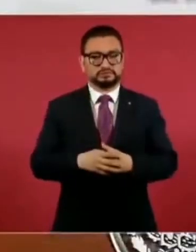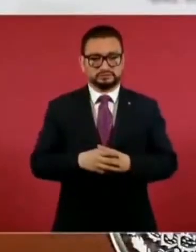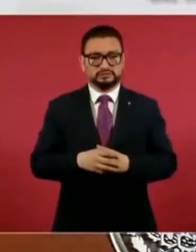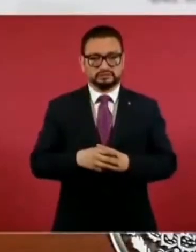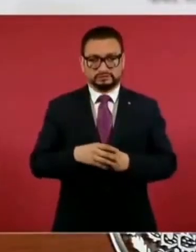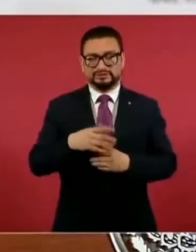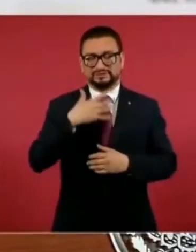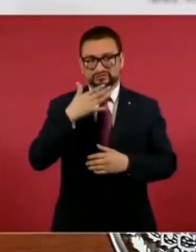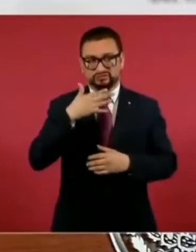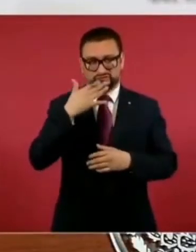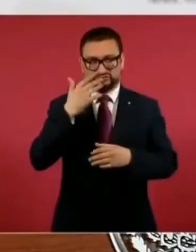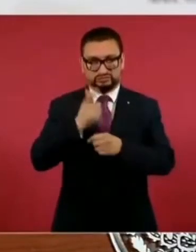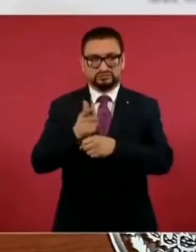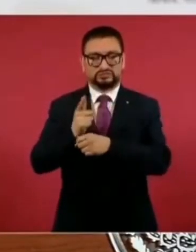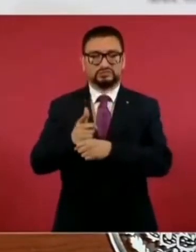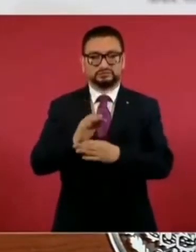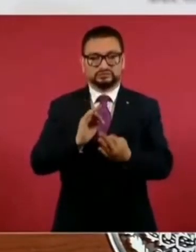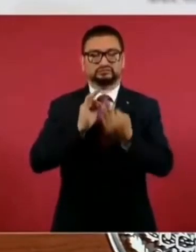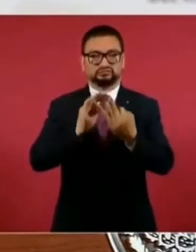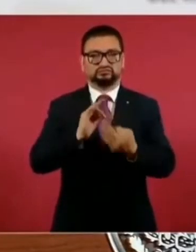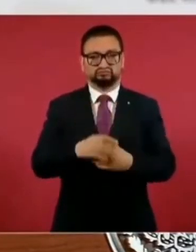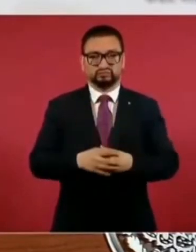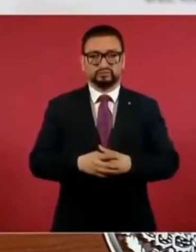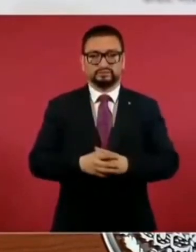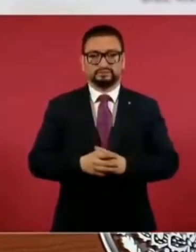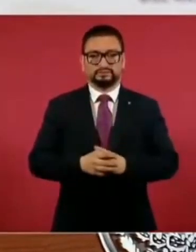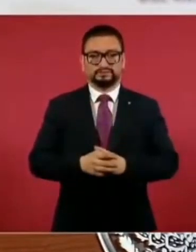esa corrupción sin